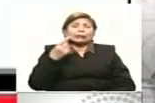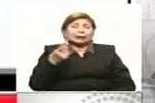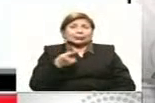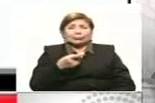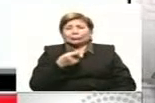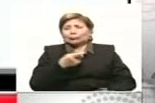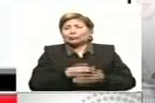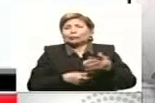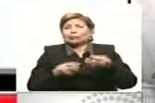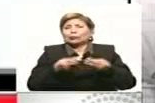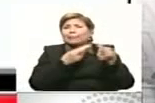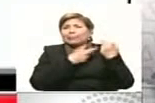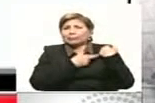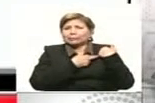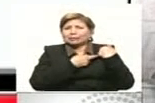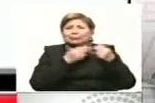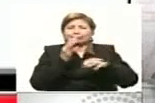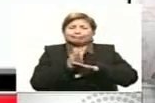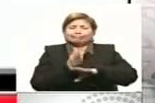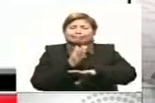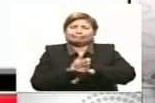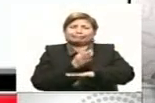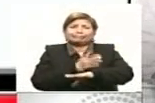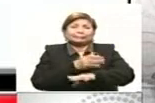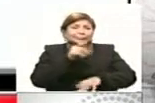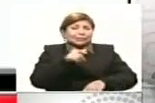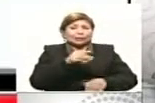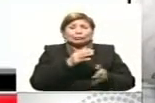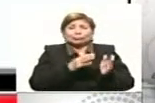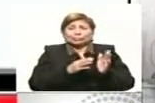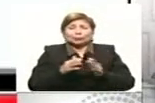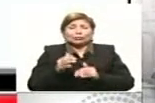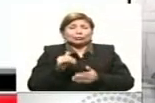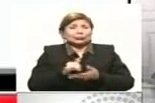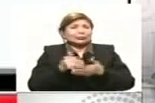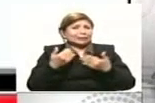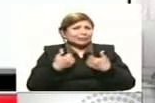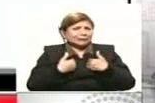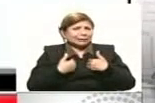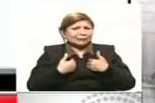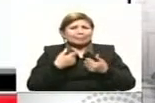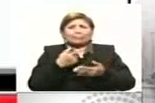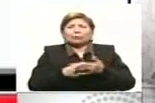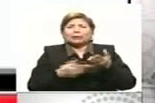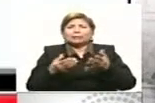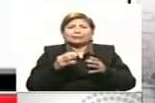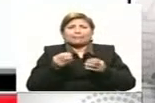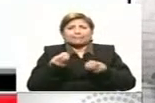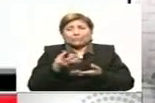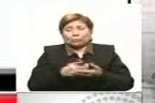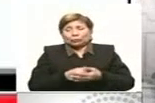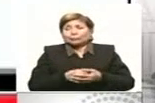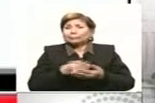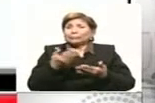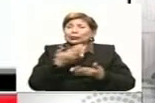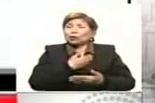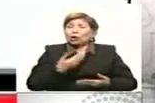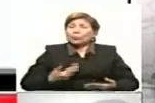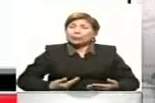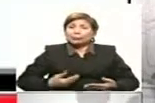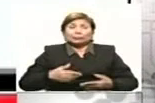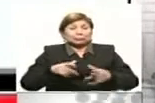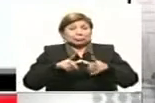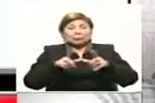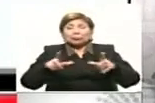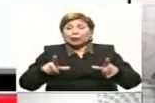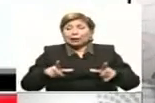los responsables de avanzar en estos proyectos y ya tienen el presupuesto por este monto. Y los gobiernos locales